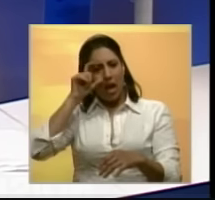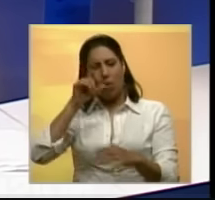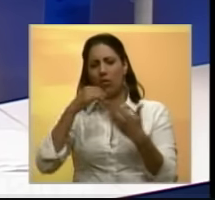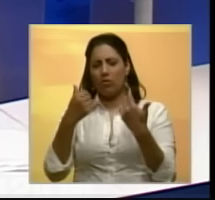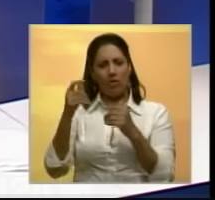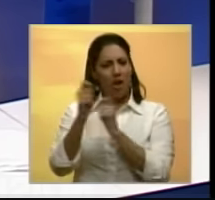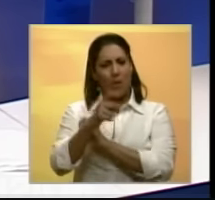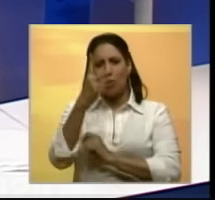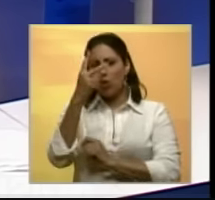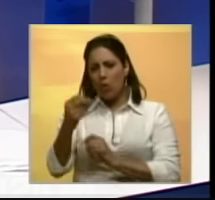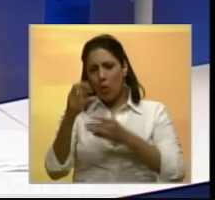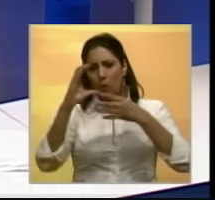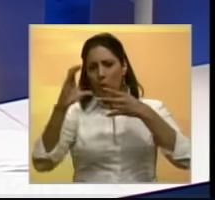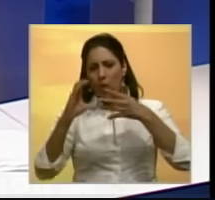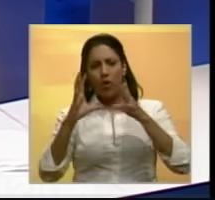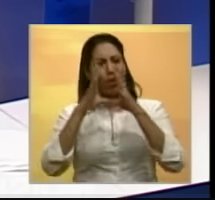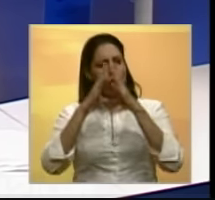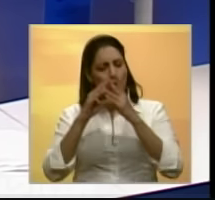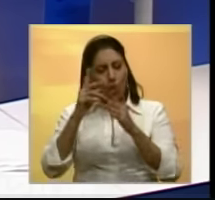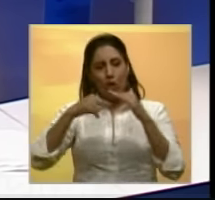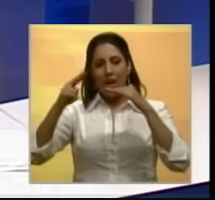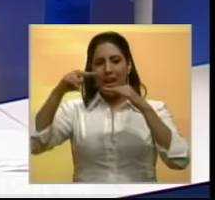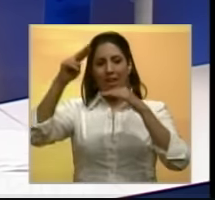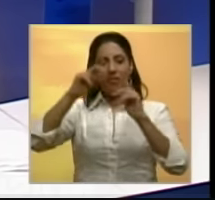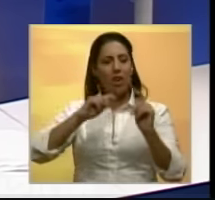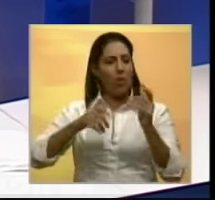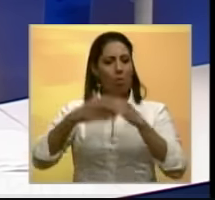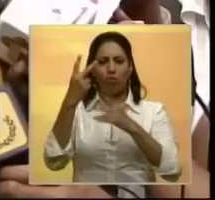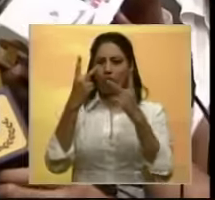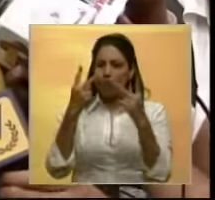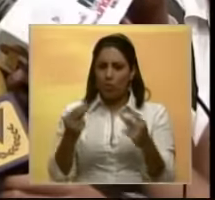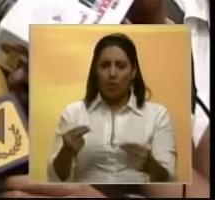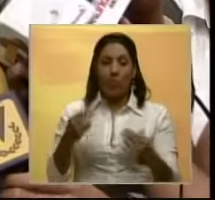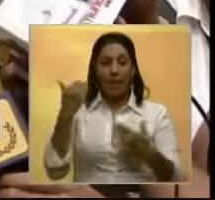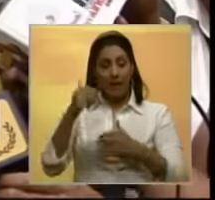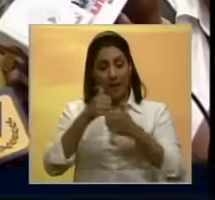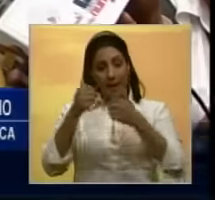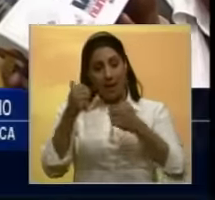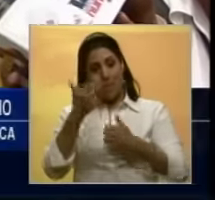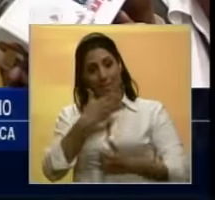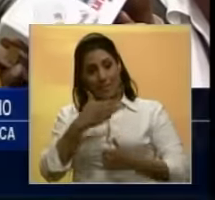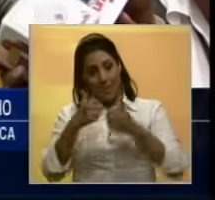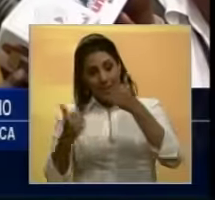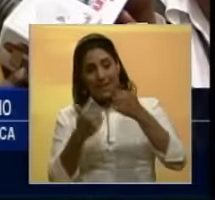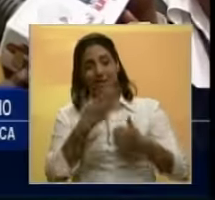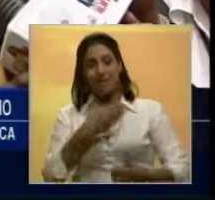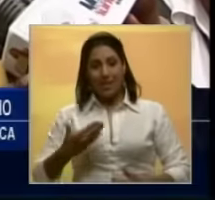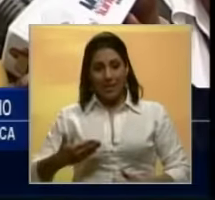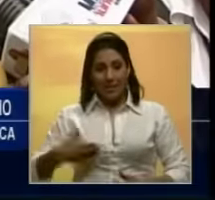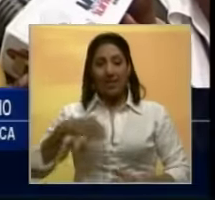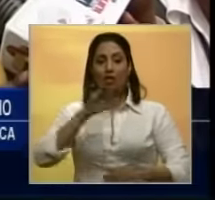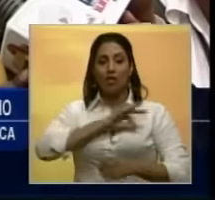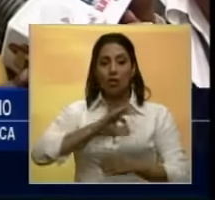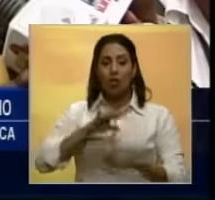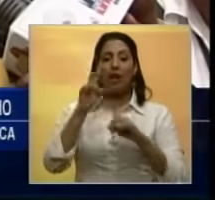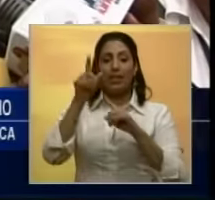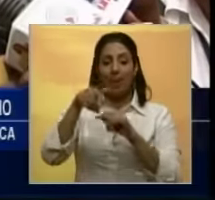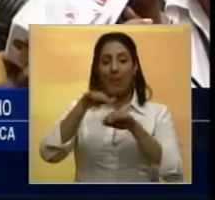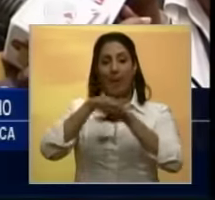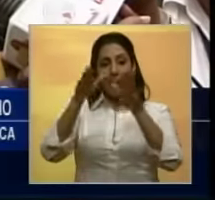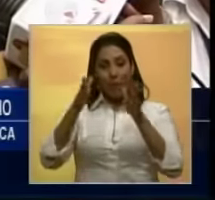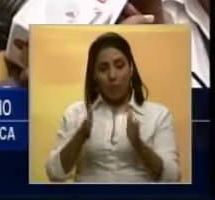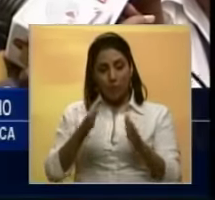proceso de transformación curricular en todos los niveles y modalidades. El vicepresidente para el área social y ministro de Educación, Elías